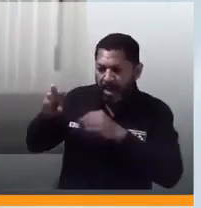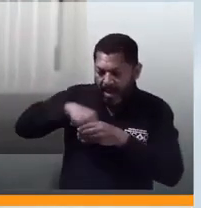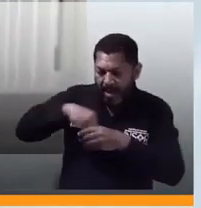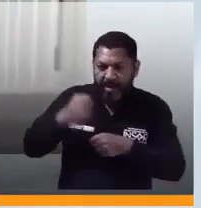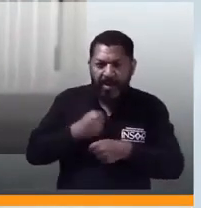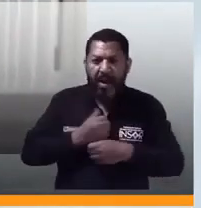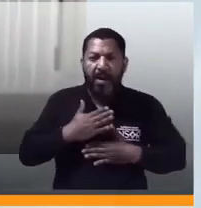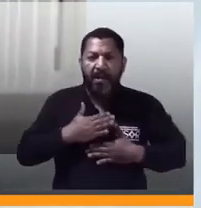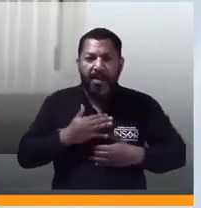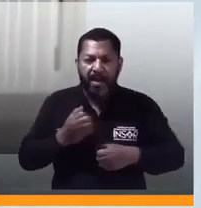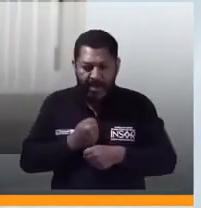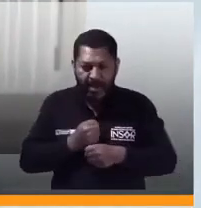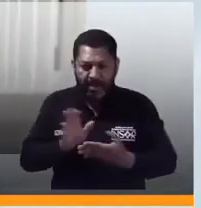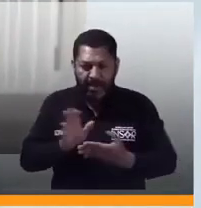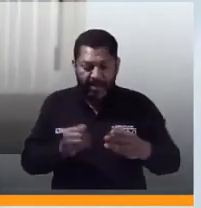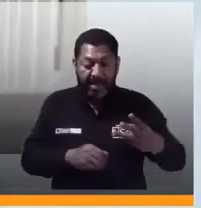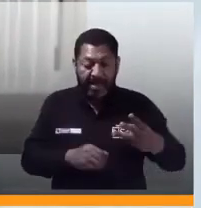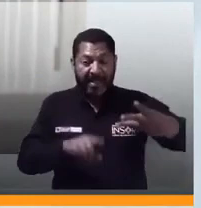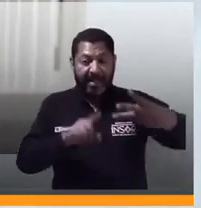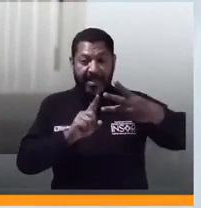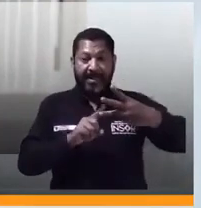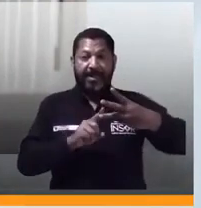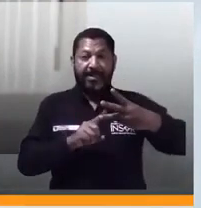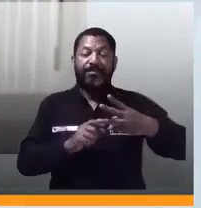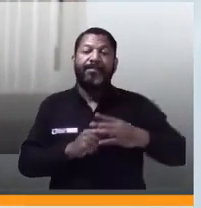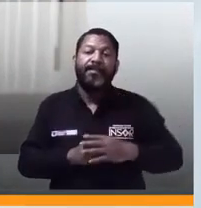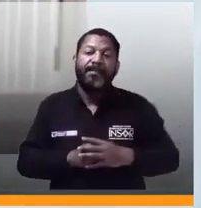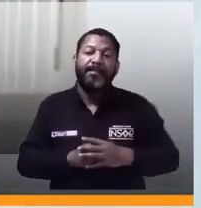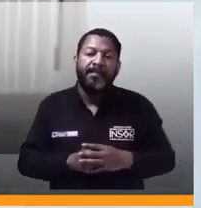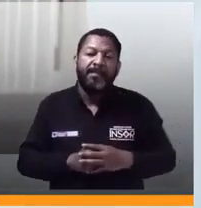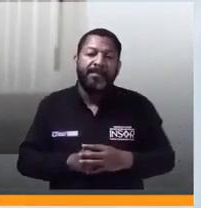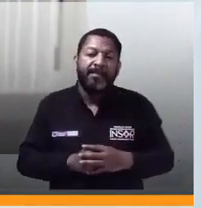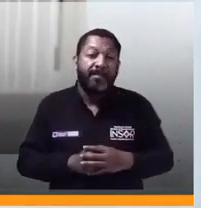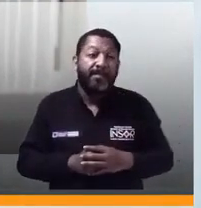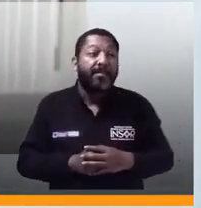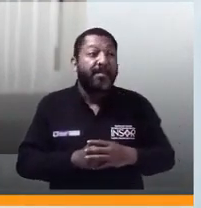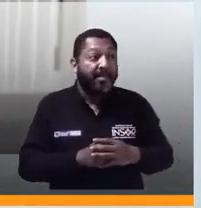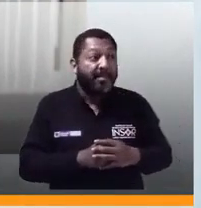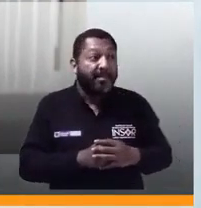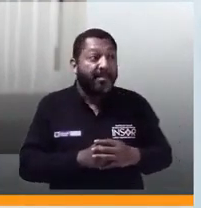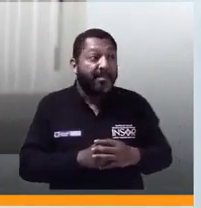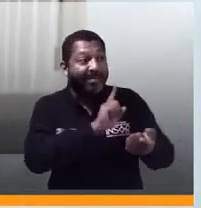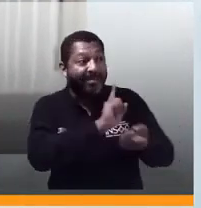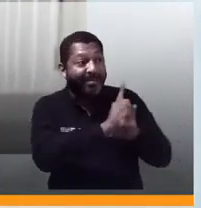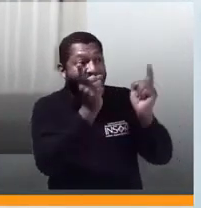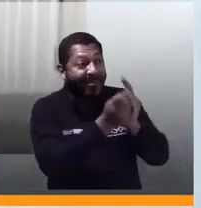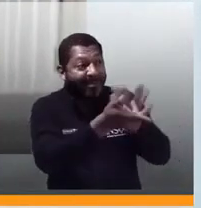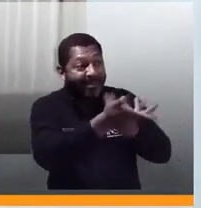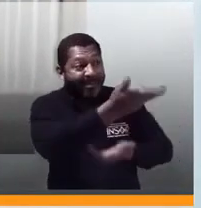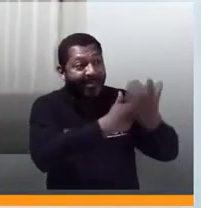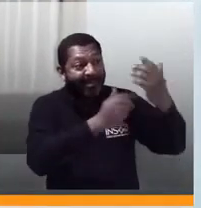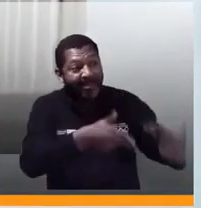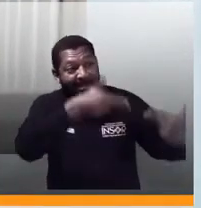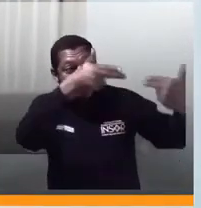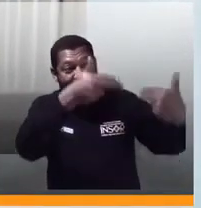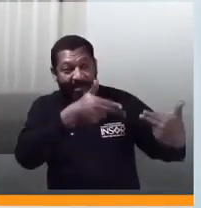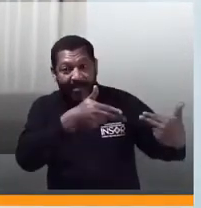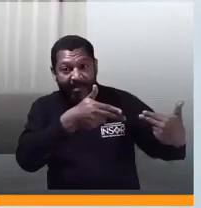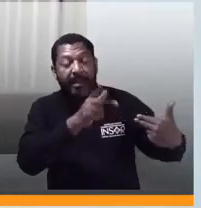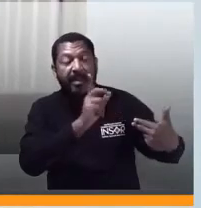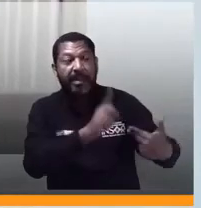¿cierto? Tres, cuando hagamos encuentros sincrónicos, entonces pensemos siempre en